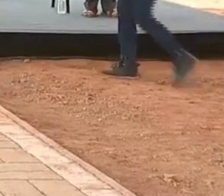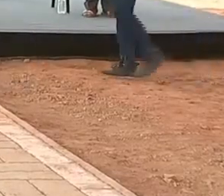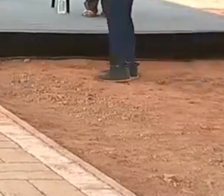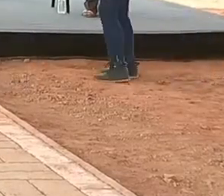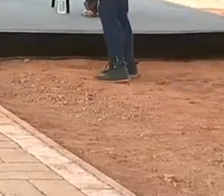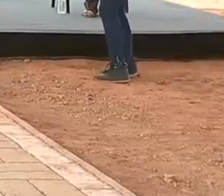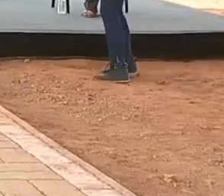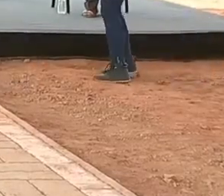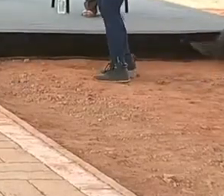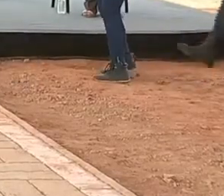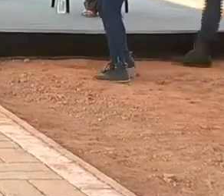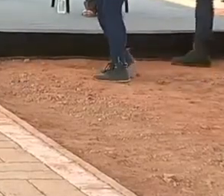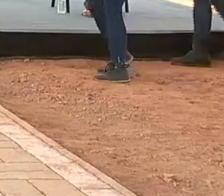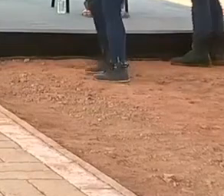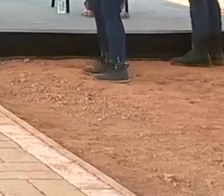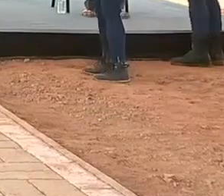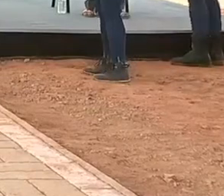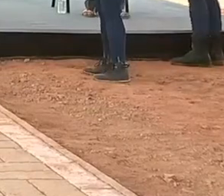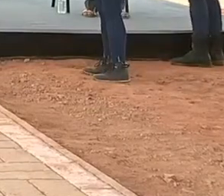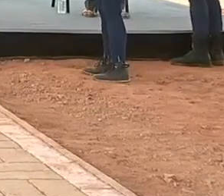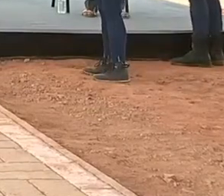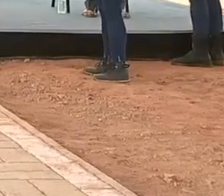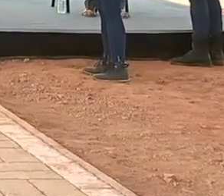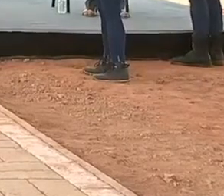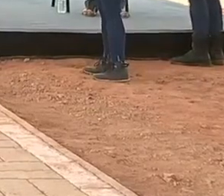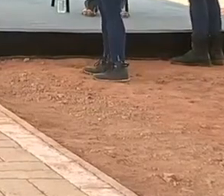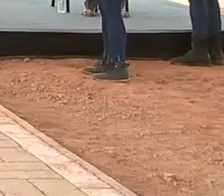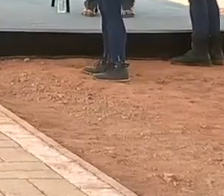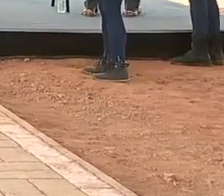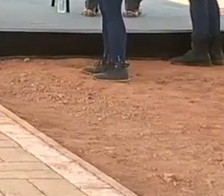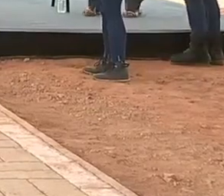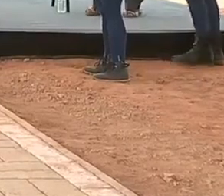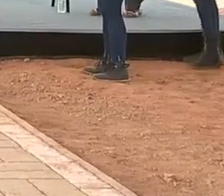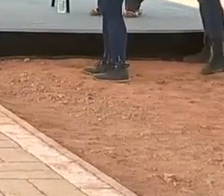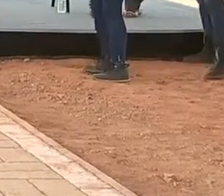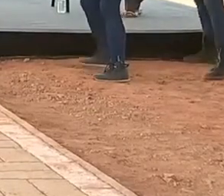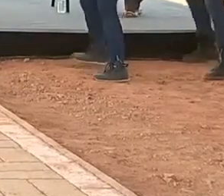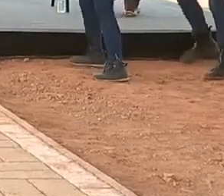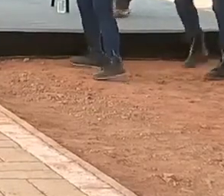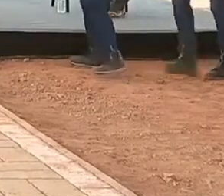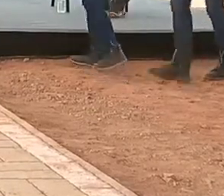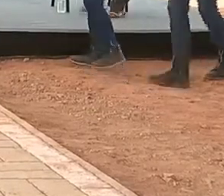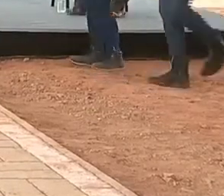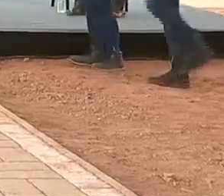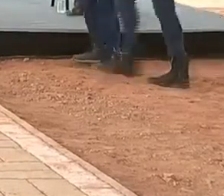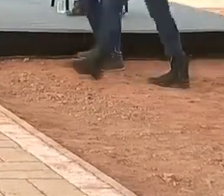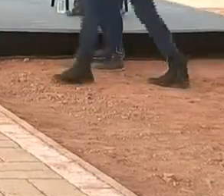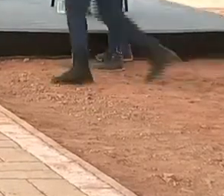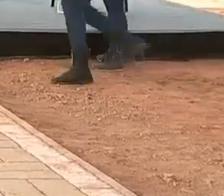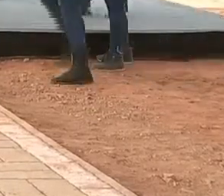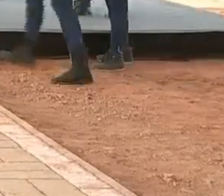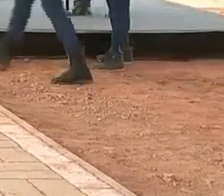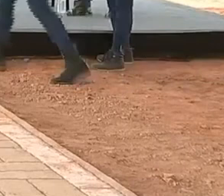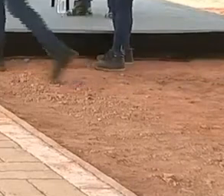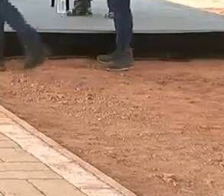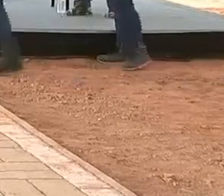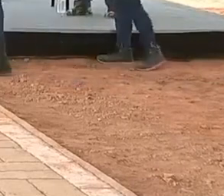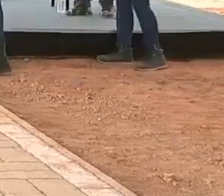e integrantes del Presidium, realizarán el corte del listón inaugural del Camino Rural de Santiago Nejapilla.